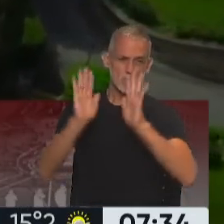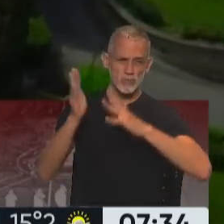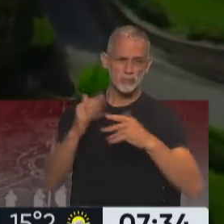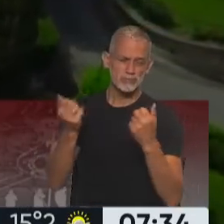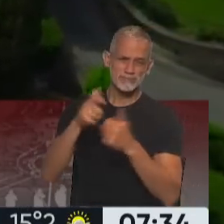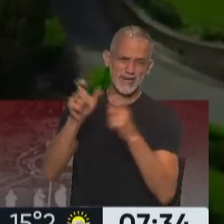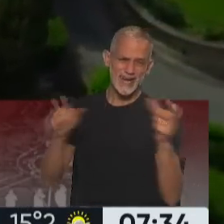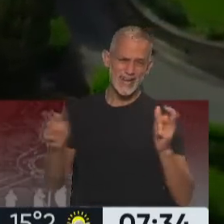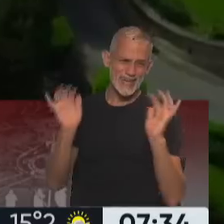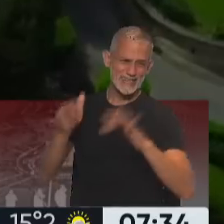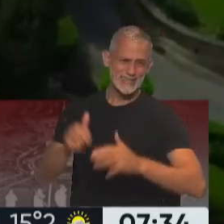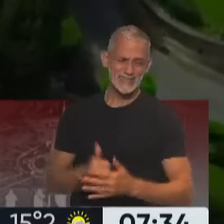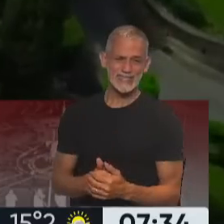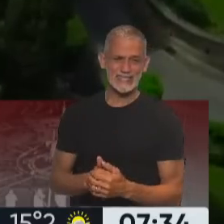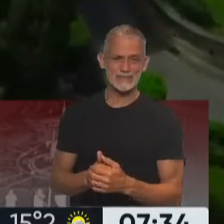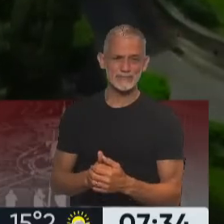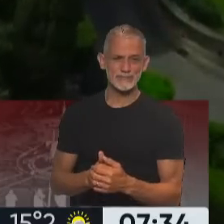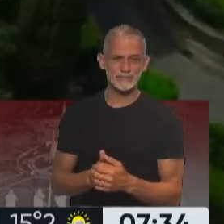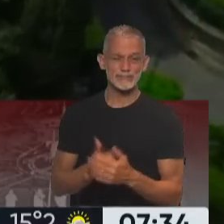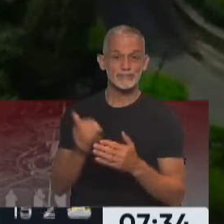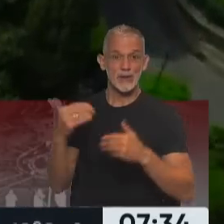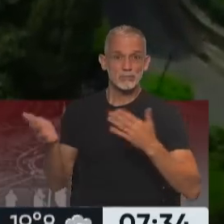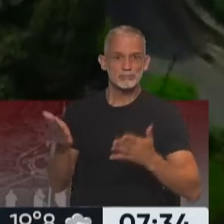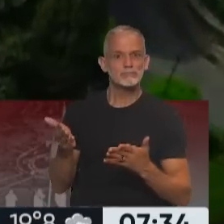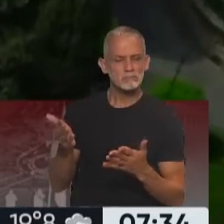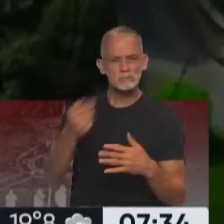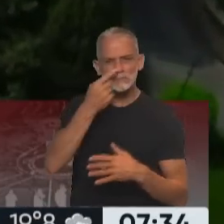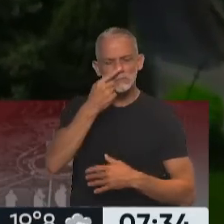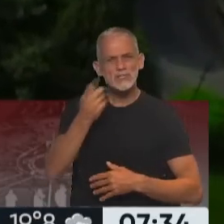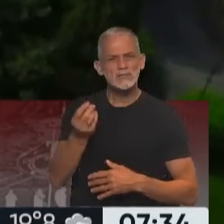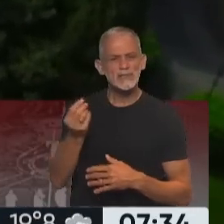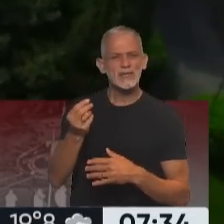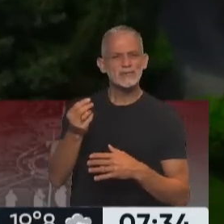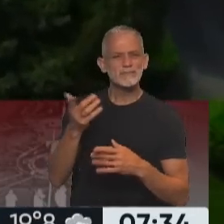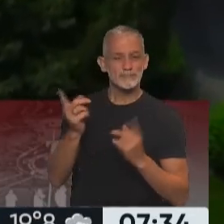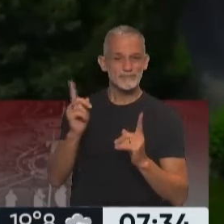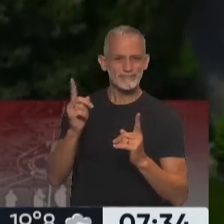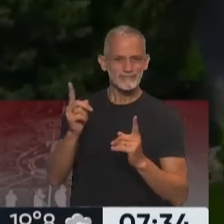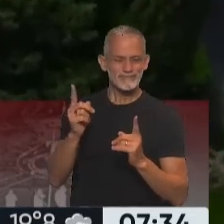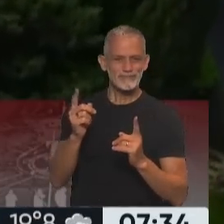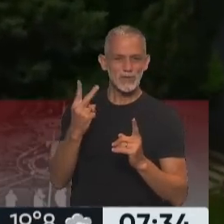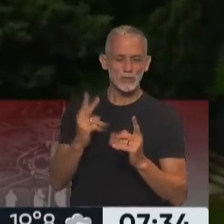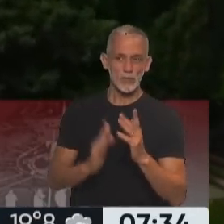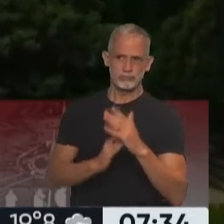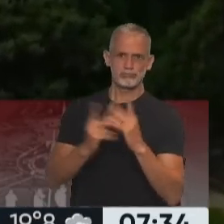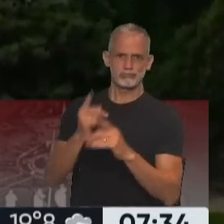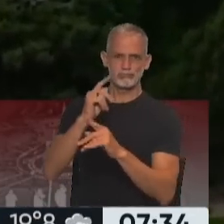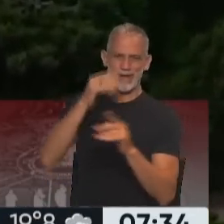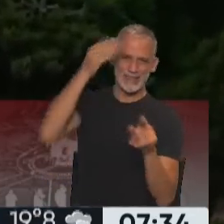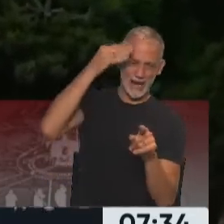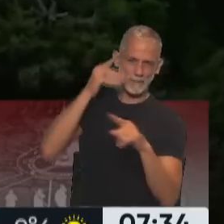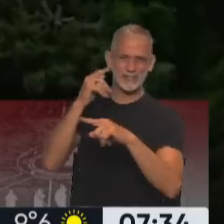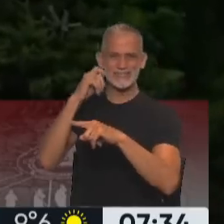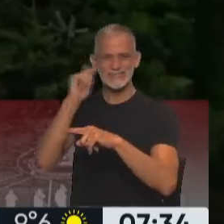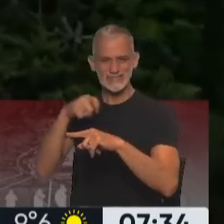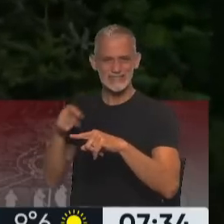cantidad de gente, Y decía, respecto a lo que decía Leti, interesante también que esa imagen de esos dos líderes mundiales, tanto de Trump como de Zelensky,